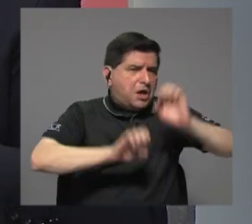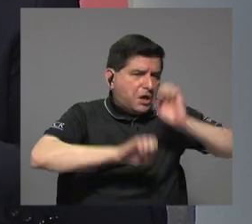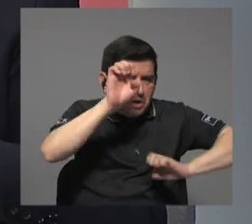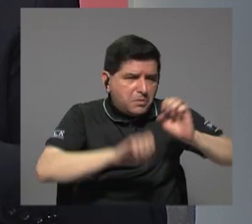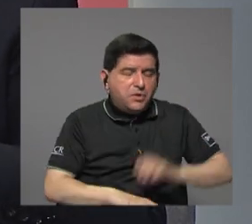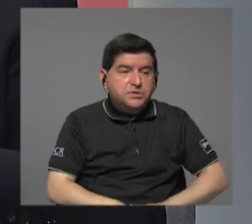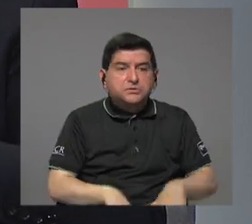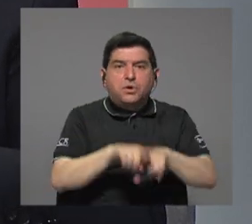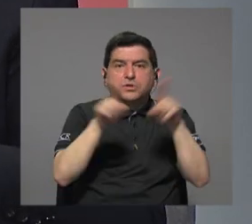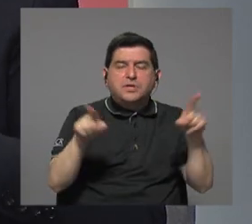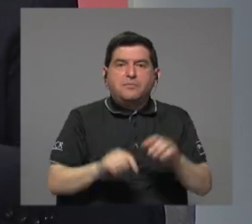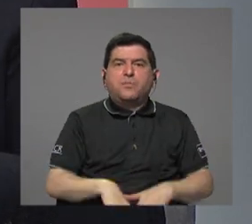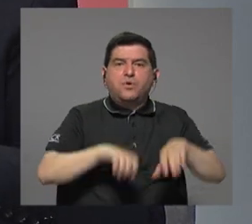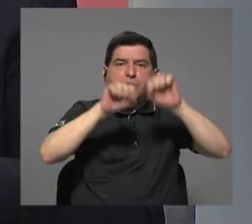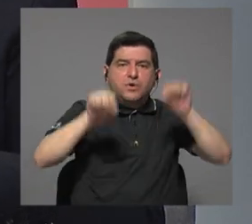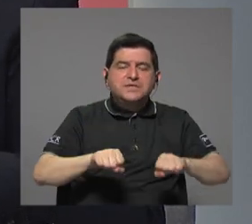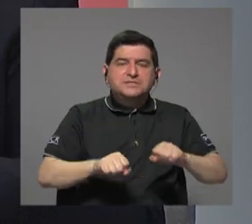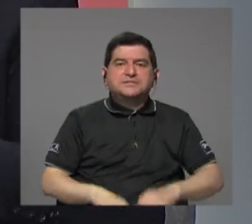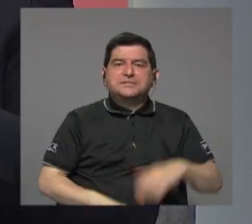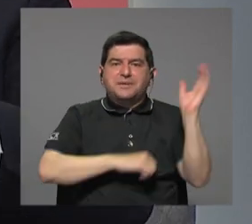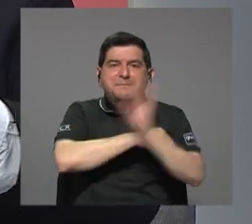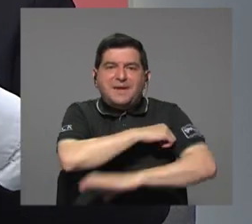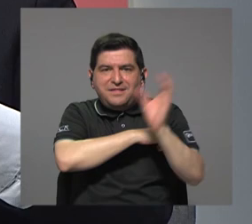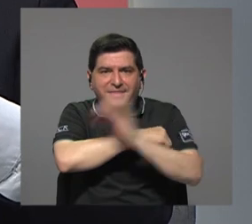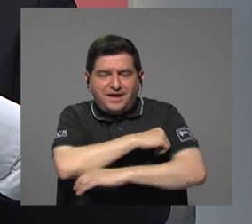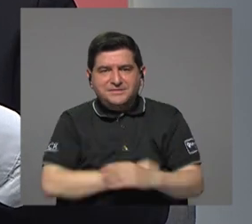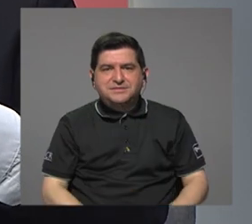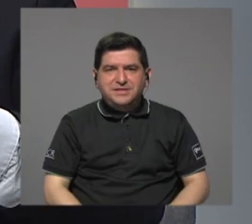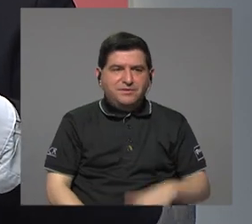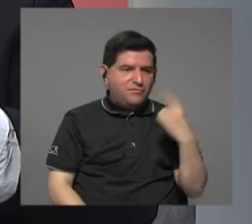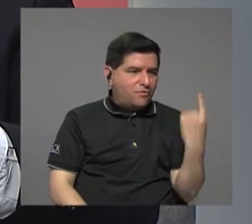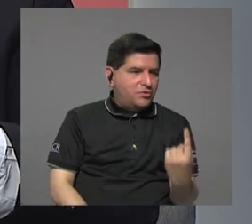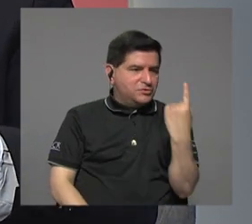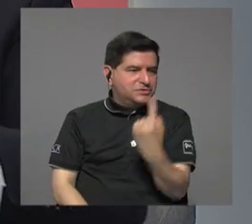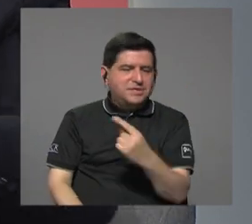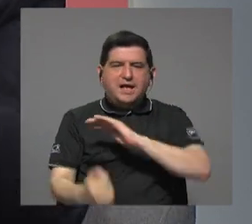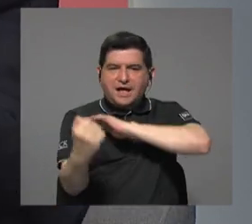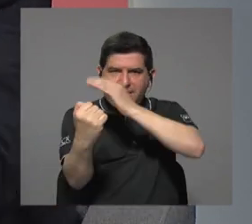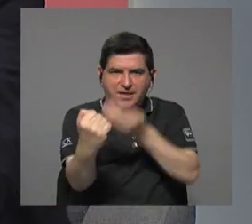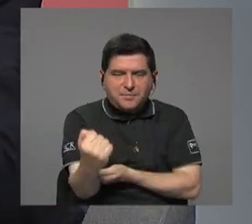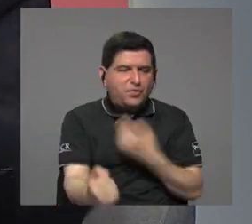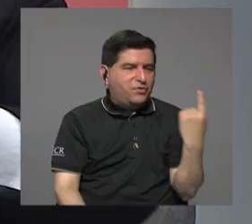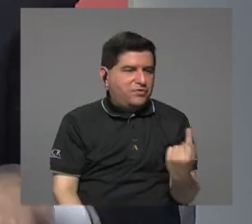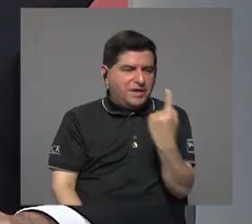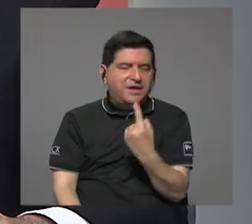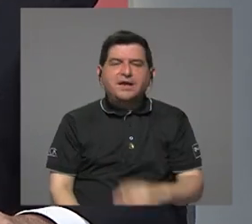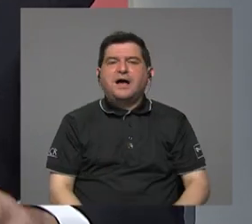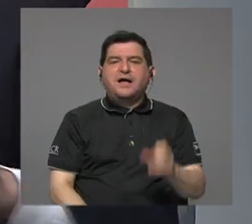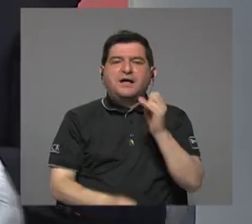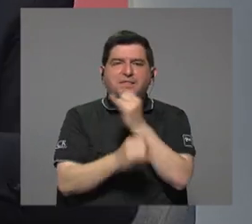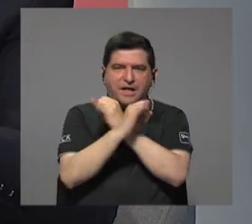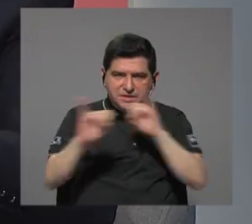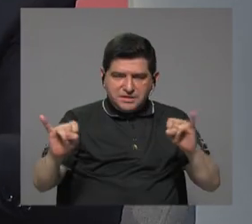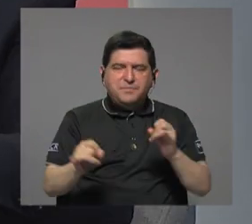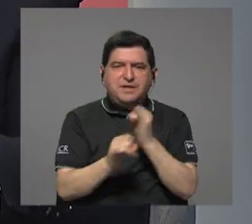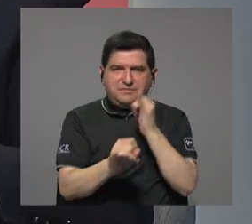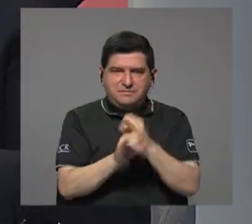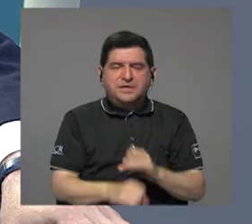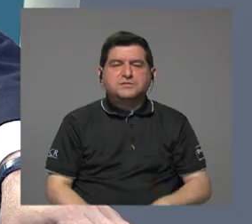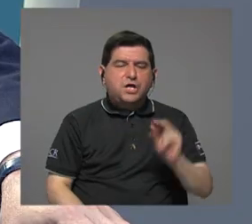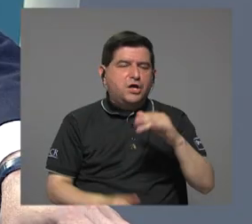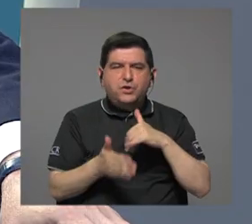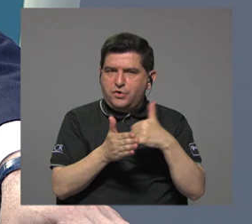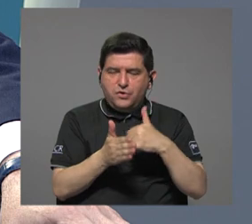ni tampoco el régimen sancionatorio tiene que quedar en cada uno de los poderes y en cada uno de las autonomías porque para no vulnerar